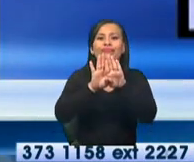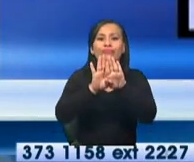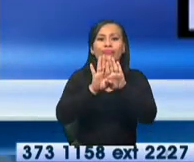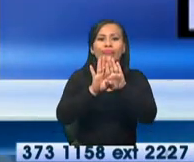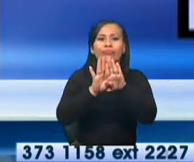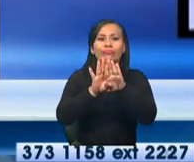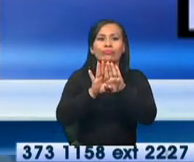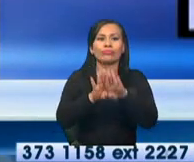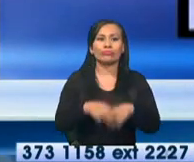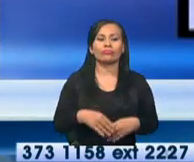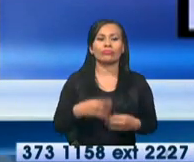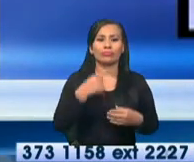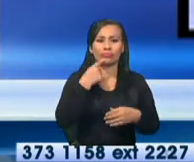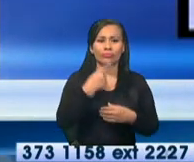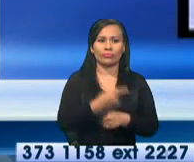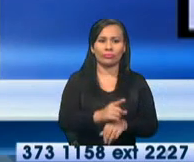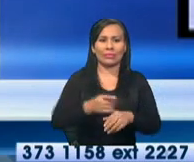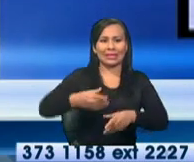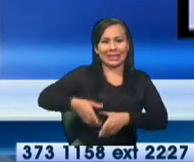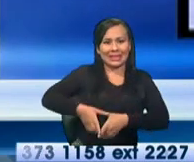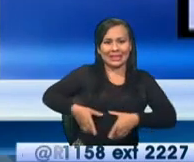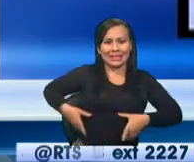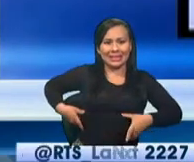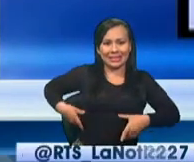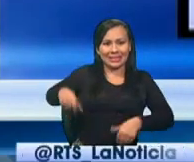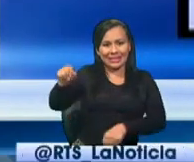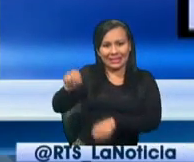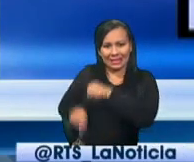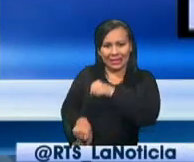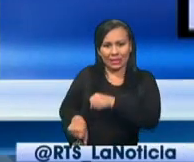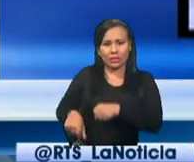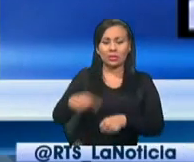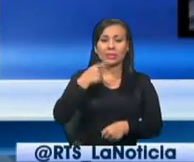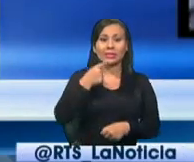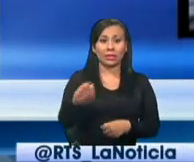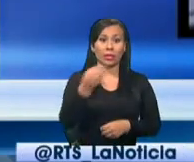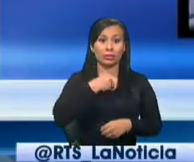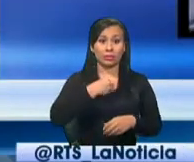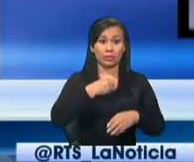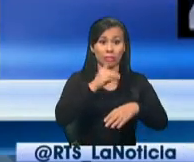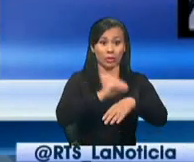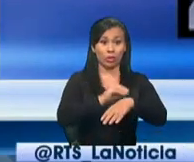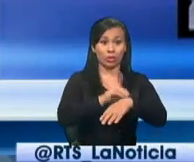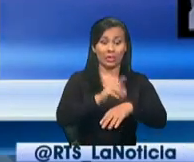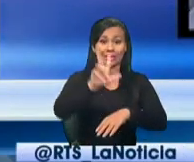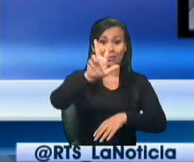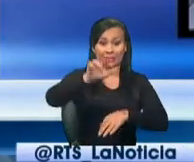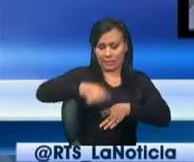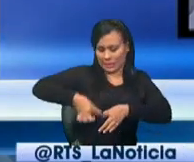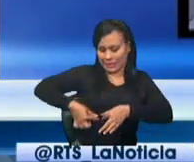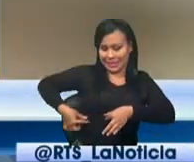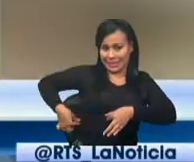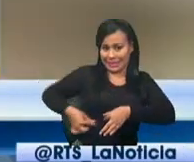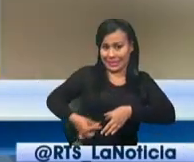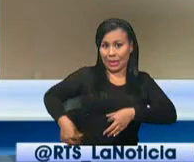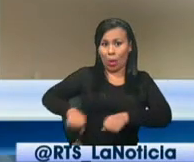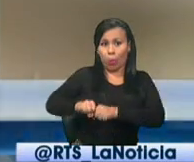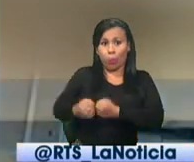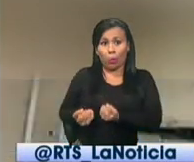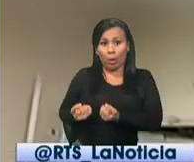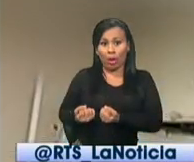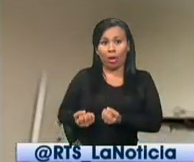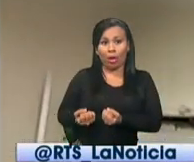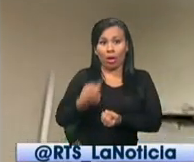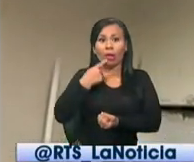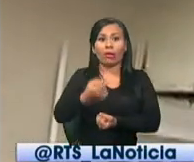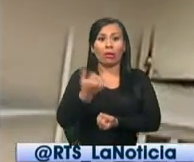Le presionó la parte del esternón. Y como ya la doctora acaba de decir, parece que tiene 3 costillas rotas. La mujer afectada